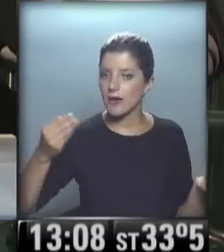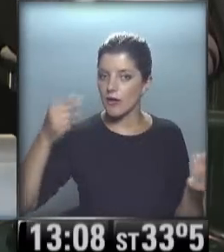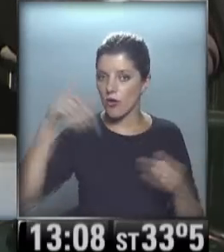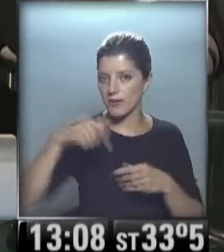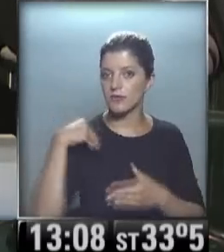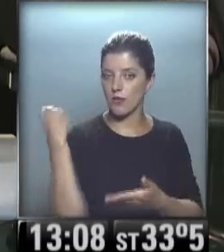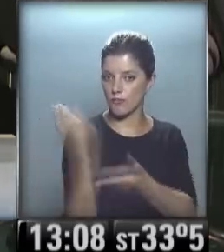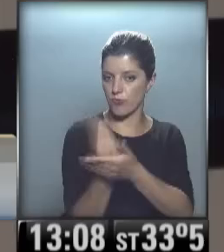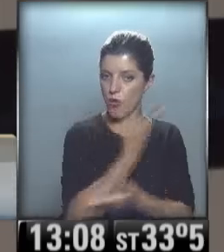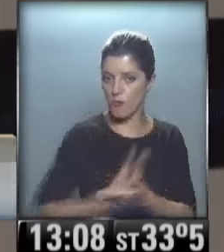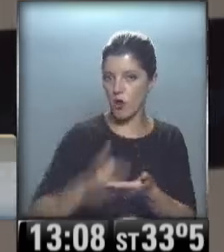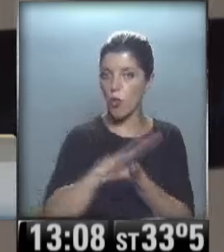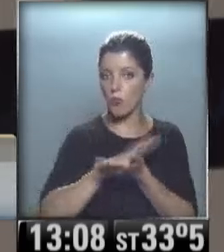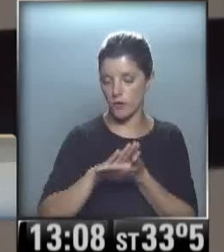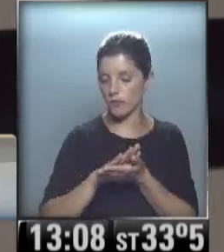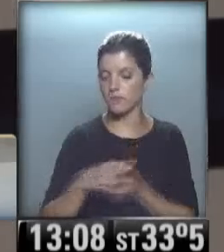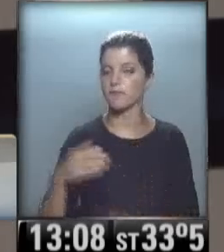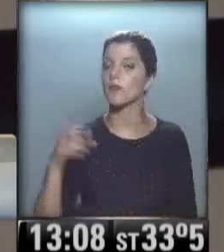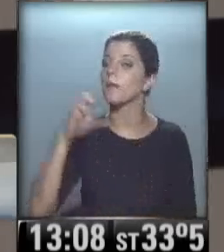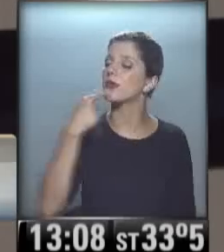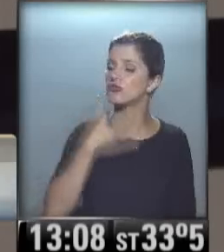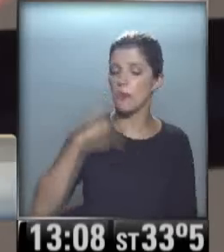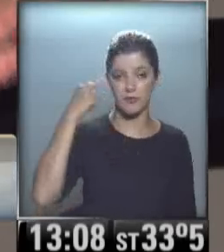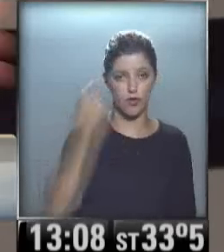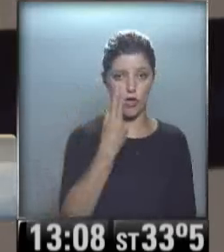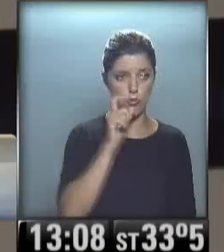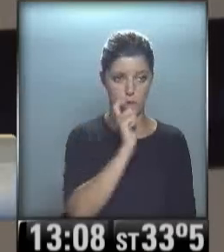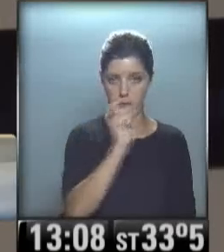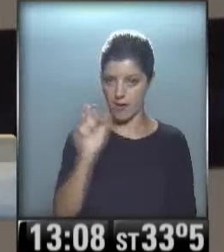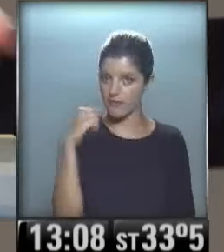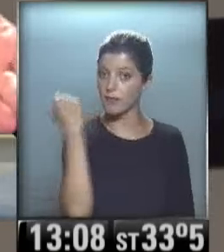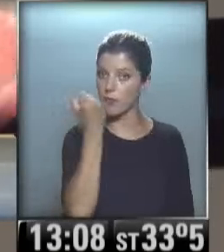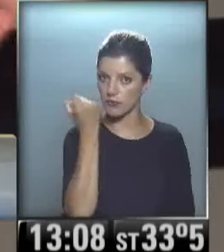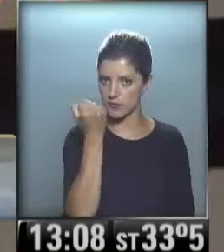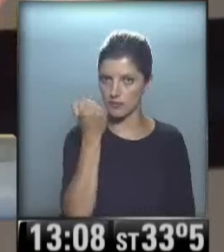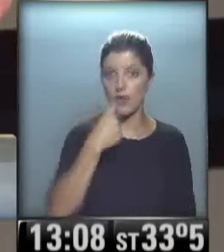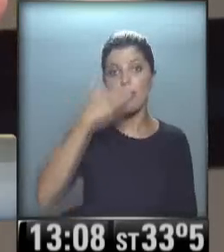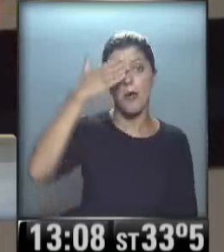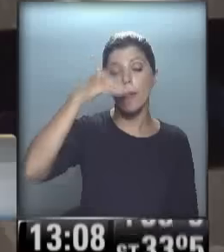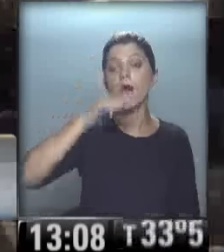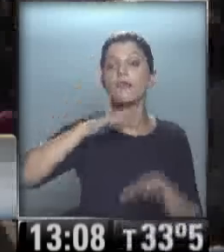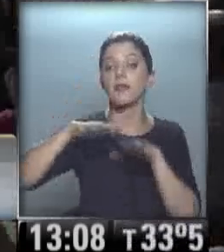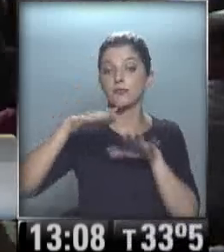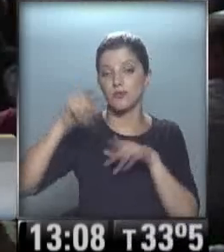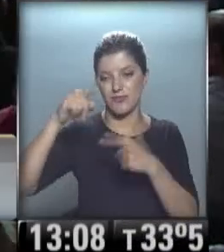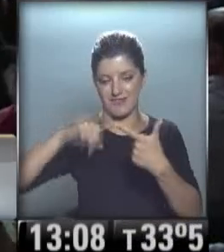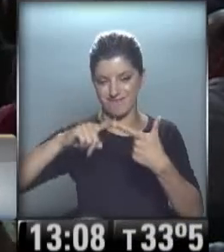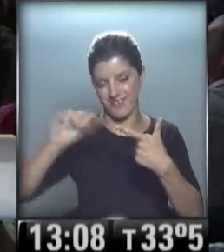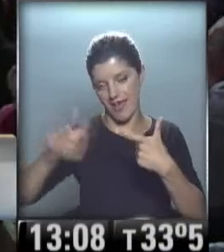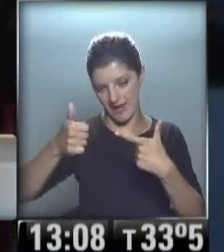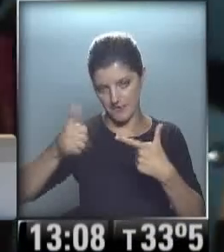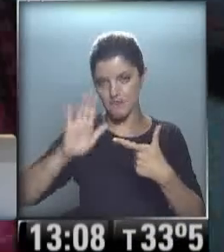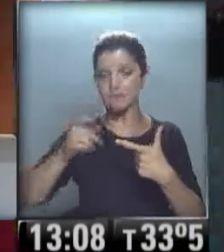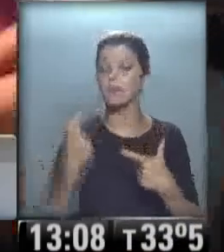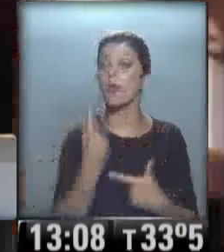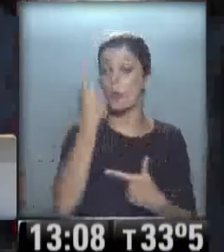nuevo gobierno yo creo que hay dos palabras a mi juicio clave después del triunfo si se da efectivamente de bachelet uno es